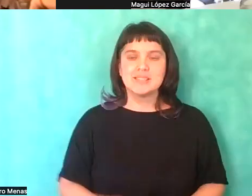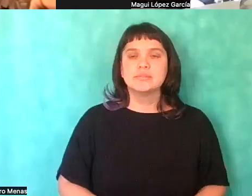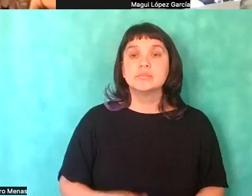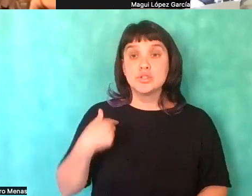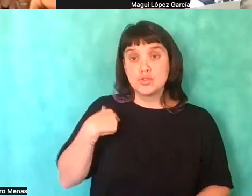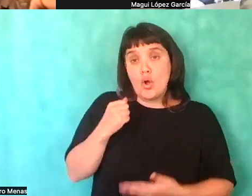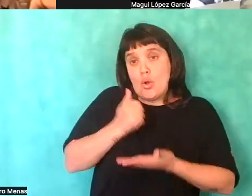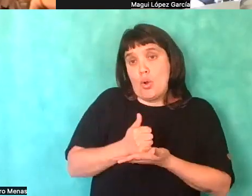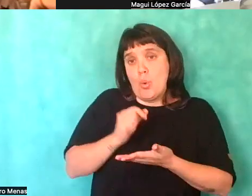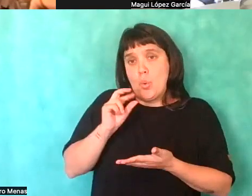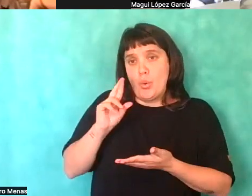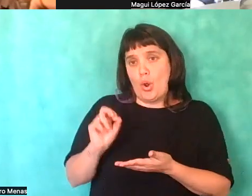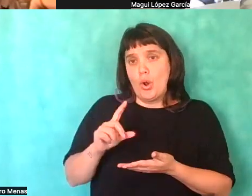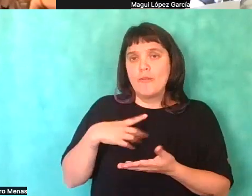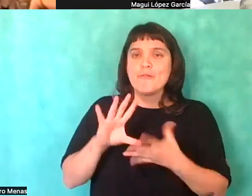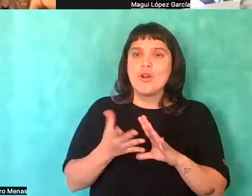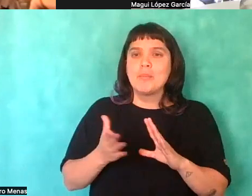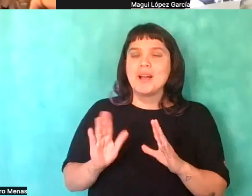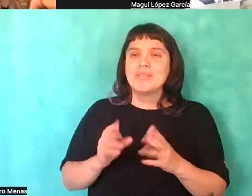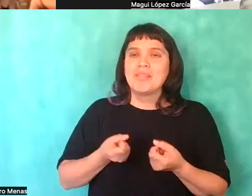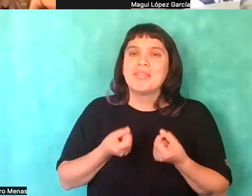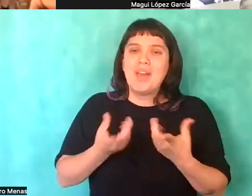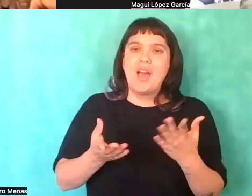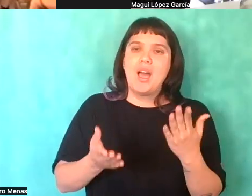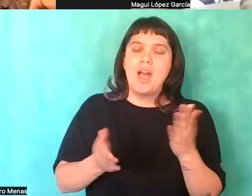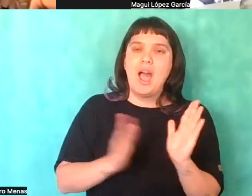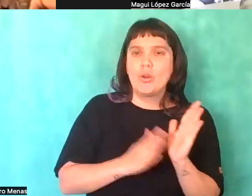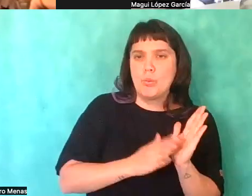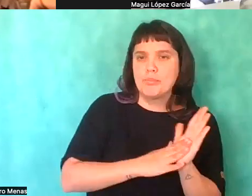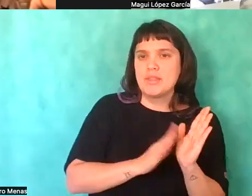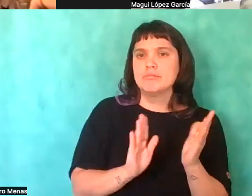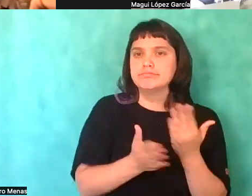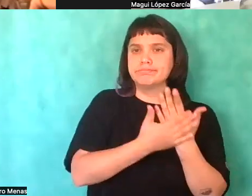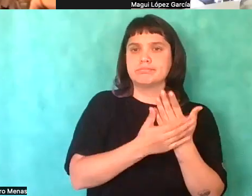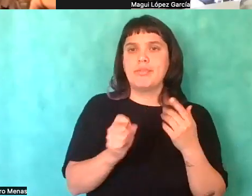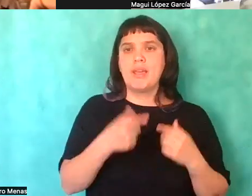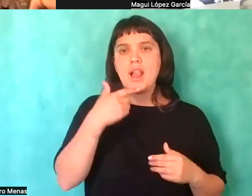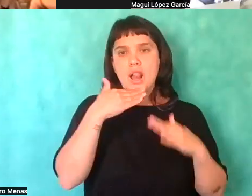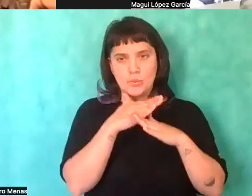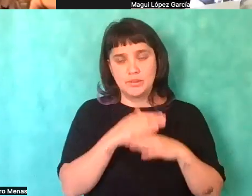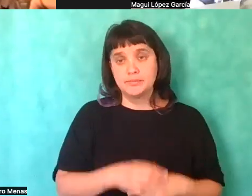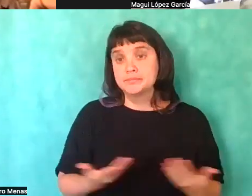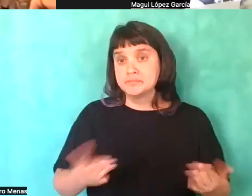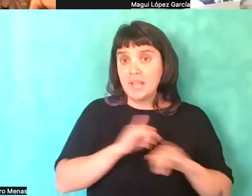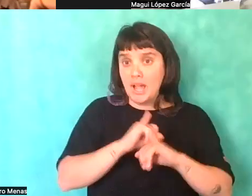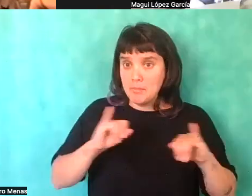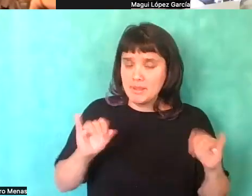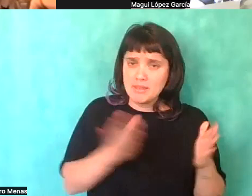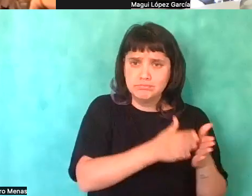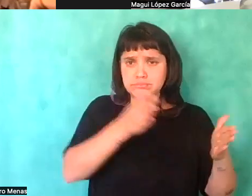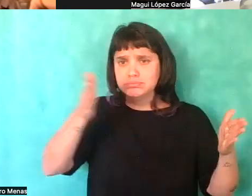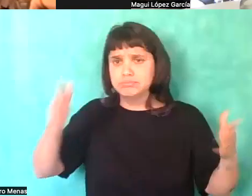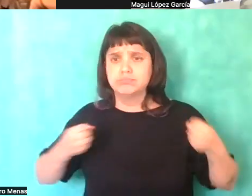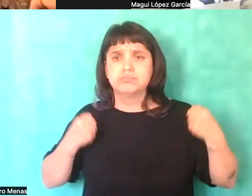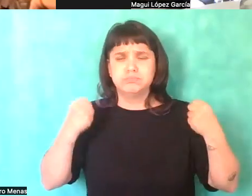lugar iba dando los argumentos desde la lingüística. ¿Sí? Entonces, fue una campaña muy ardua y bueno, por suerte tenemos este primer gran